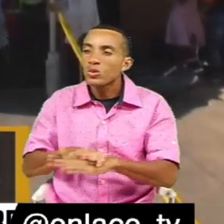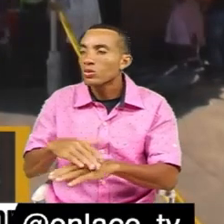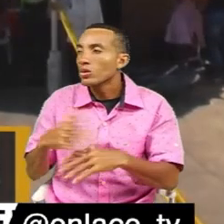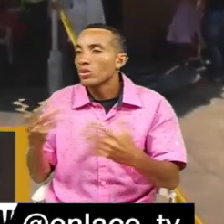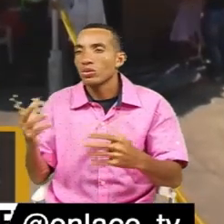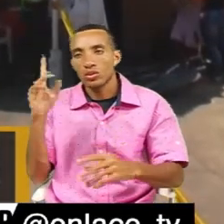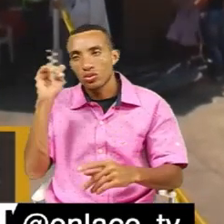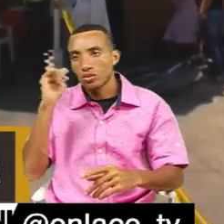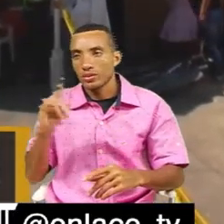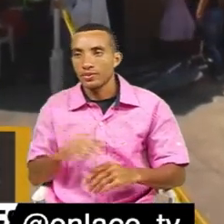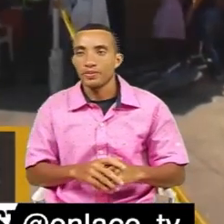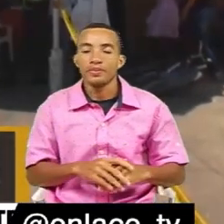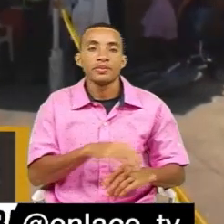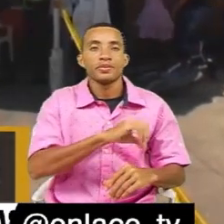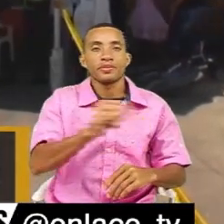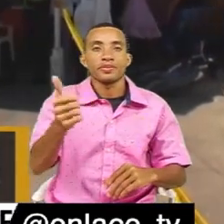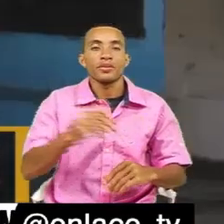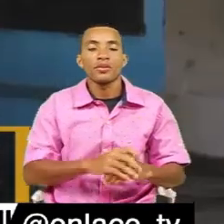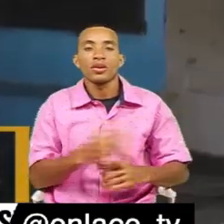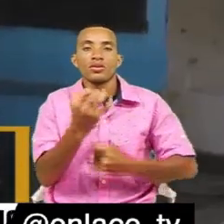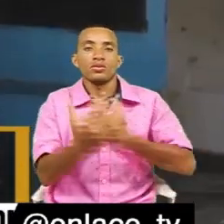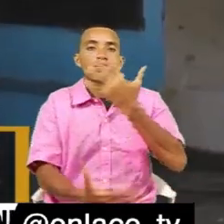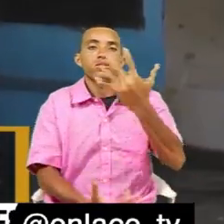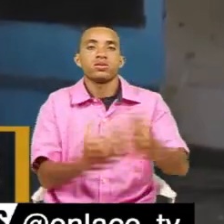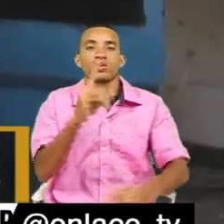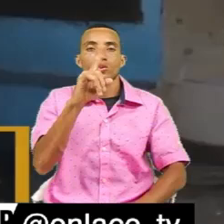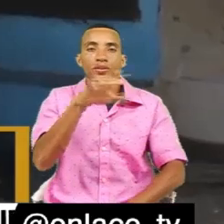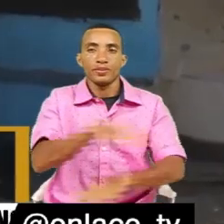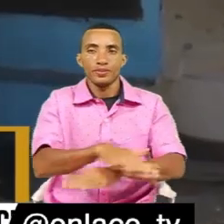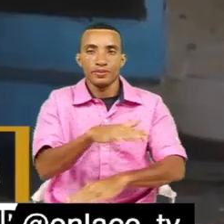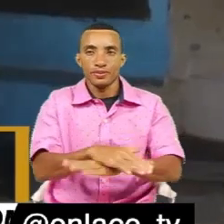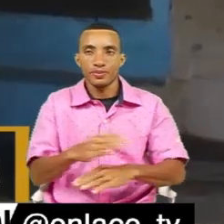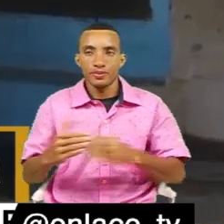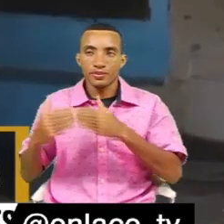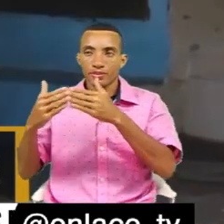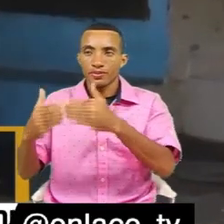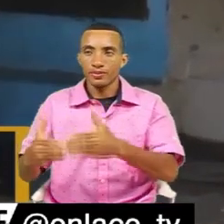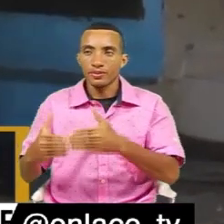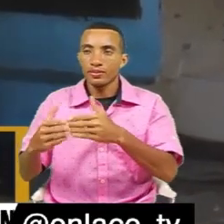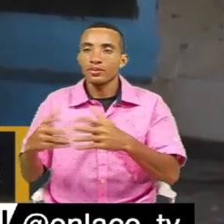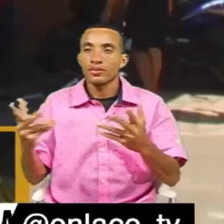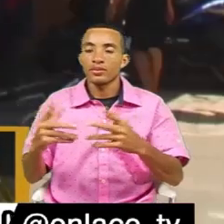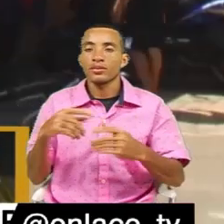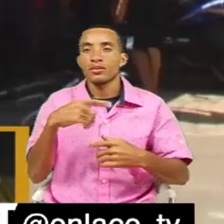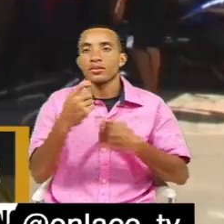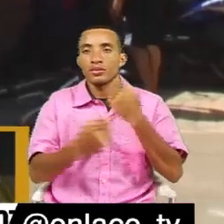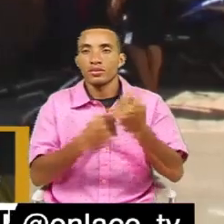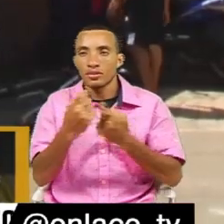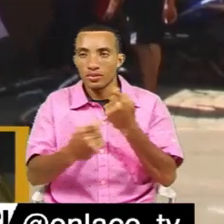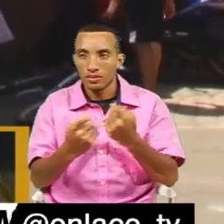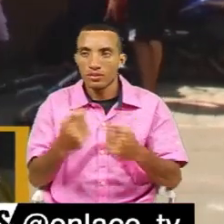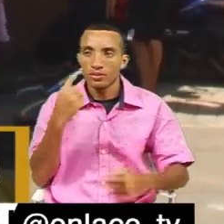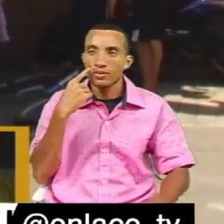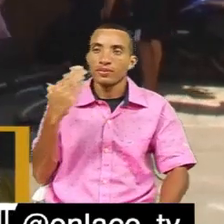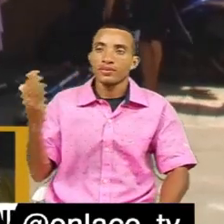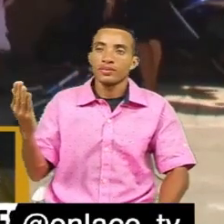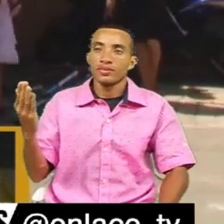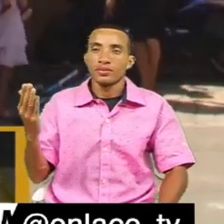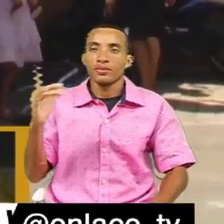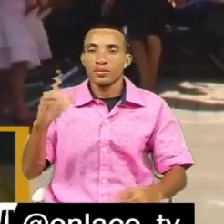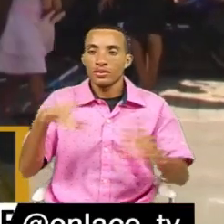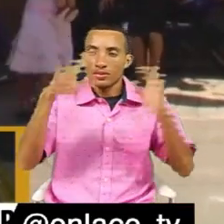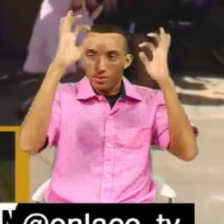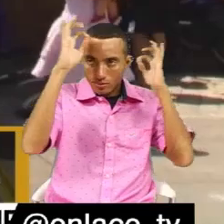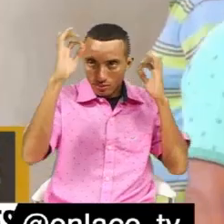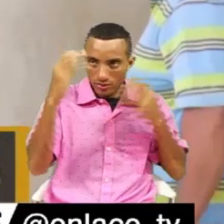otro conato de incendio se presentó a la 1:00 p.m. en el sector del Muelle, exactamente en un establecimiento público comercial, hasta donde llegaron miembros del Cuerpo de